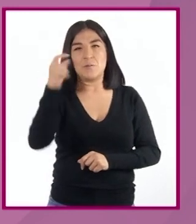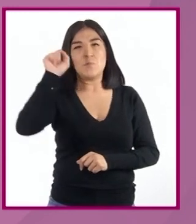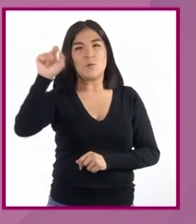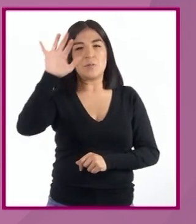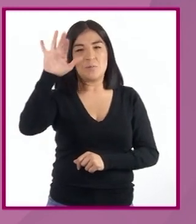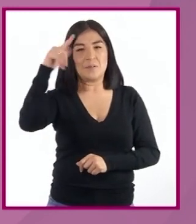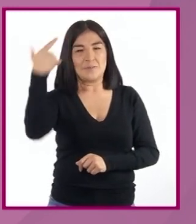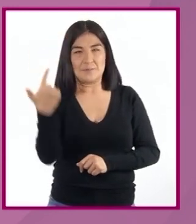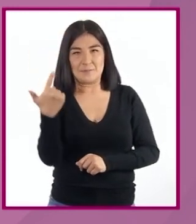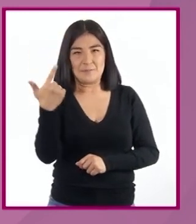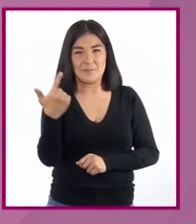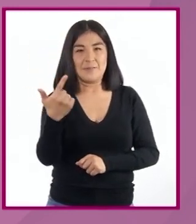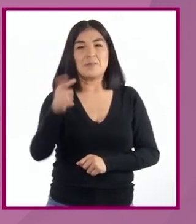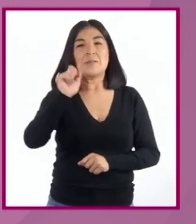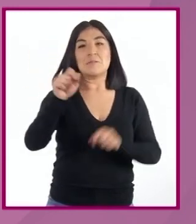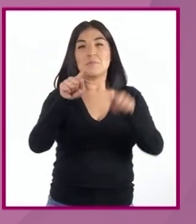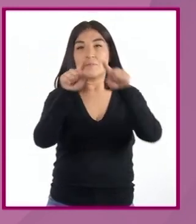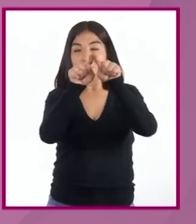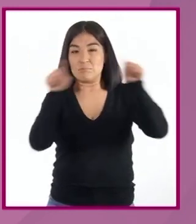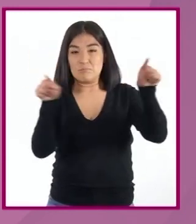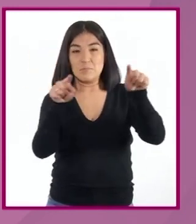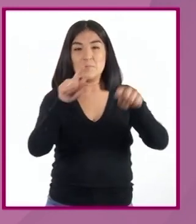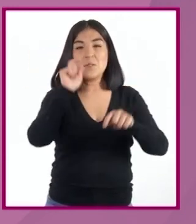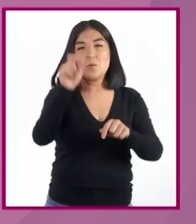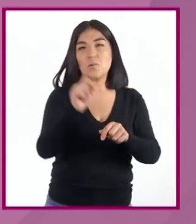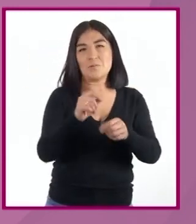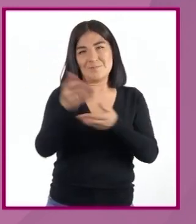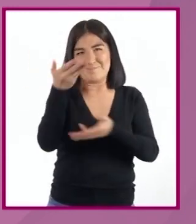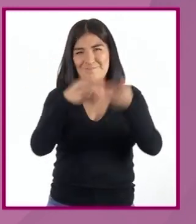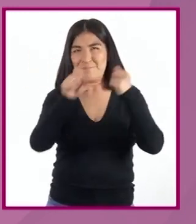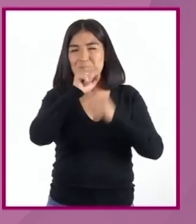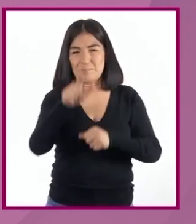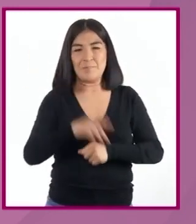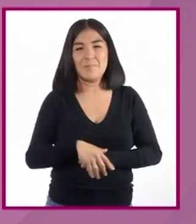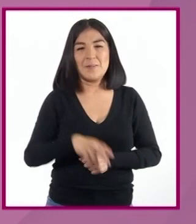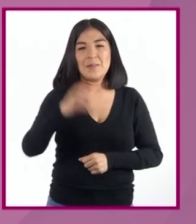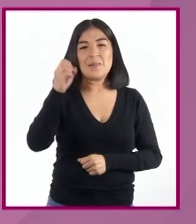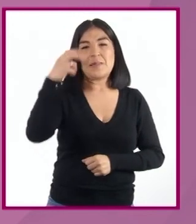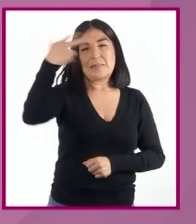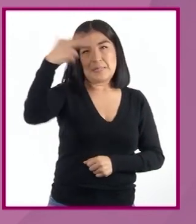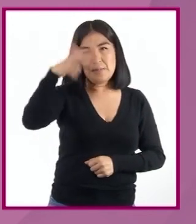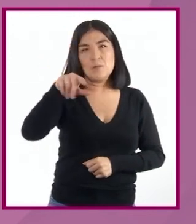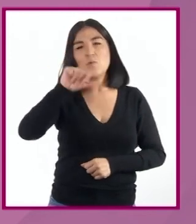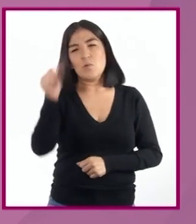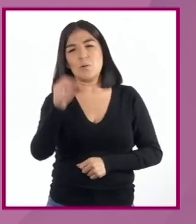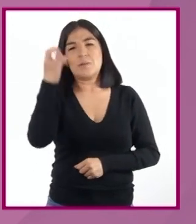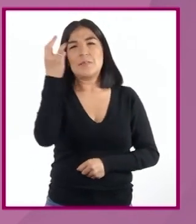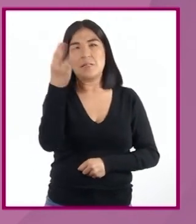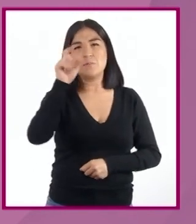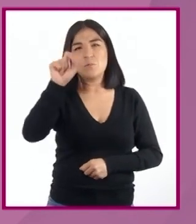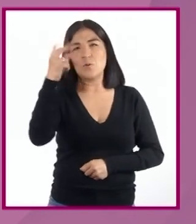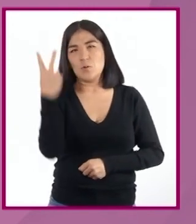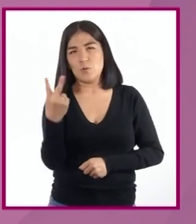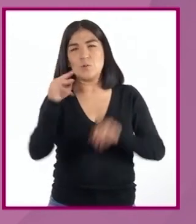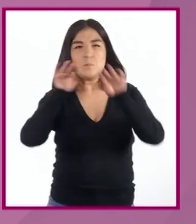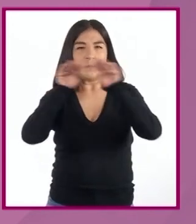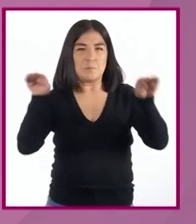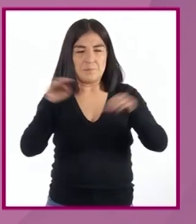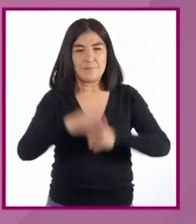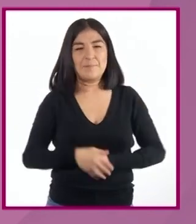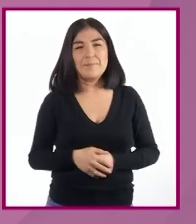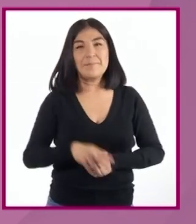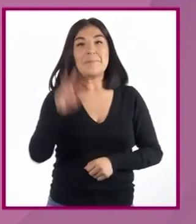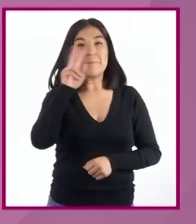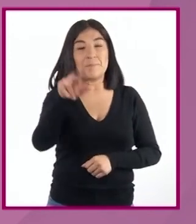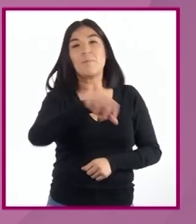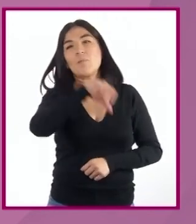71.57 grados y los lados que comparten dicho ángulo miden 13 y 3.2 metros. Si notan,